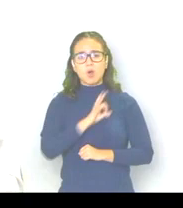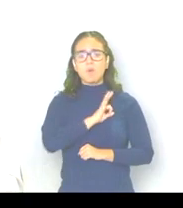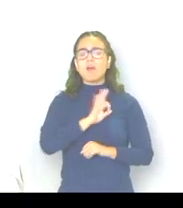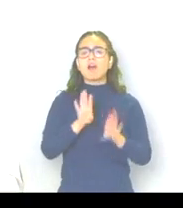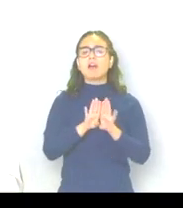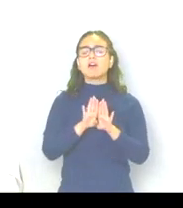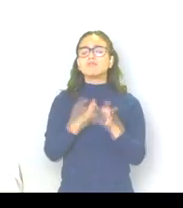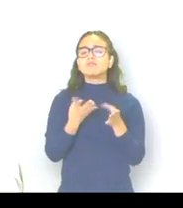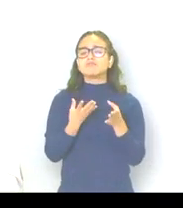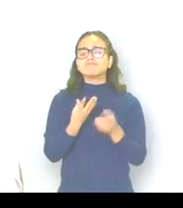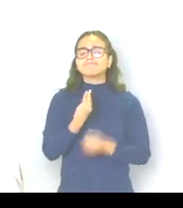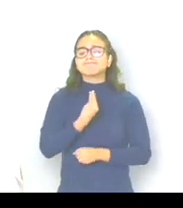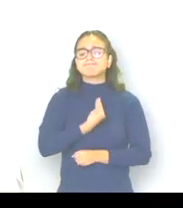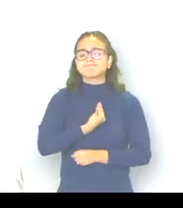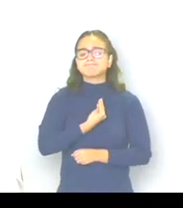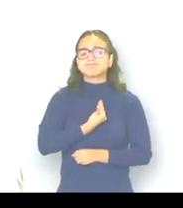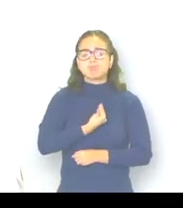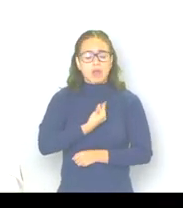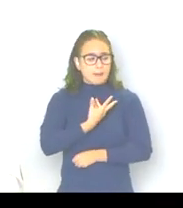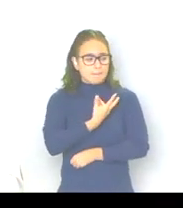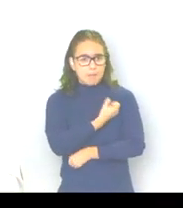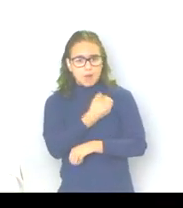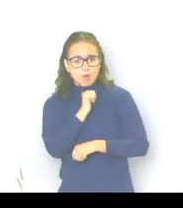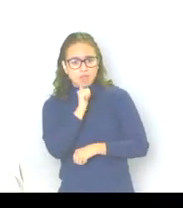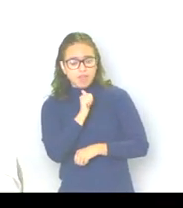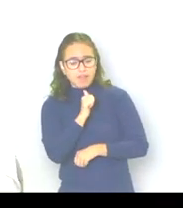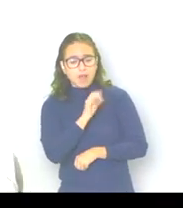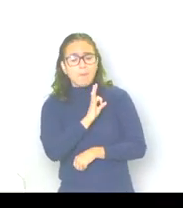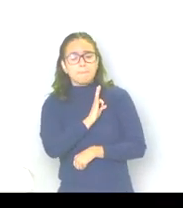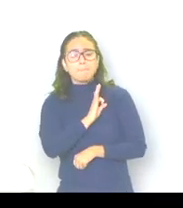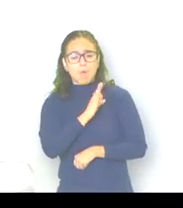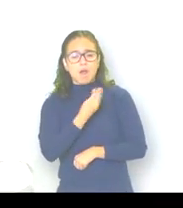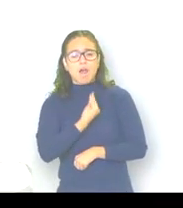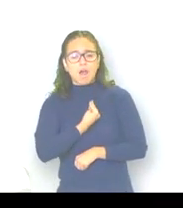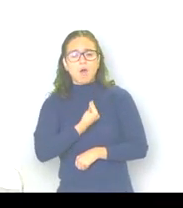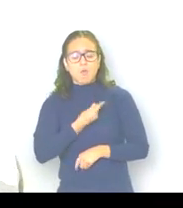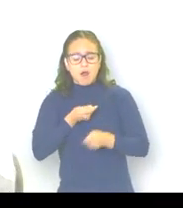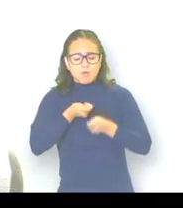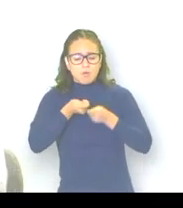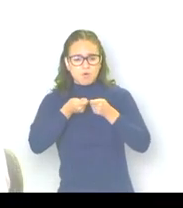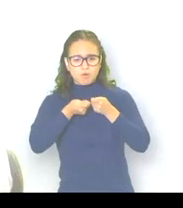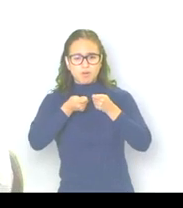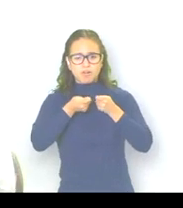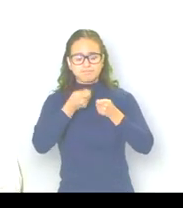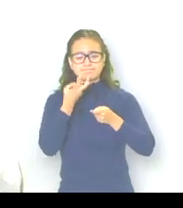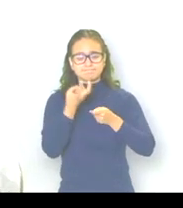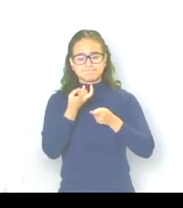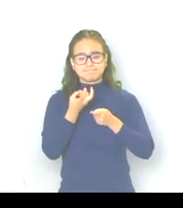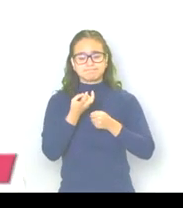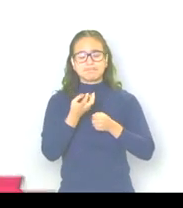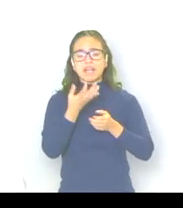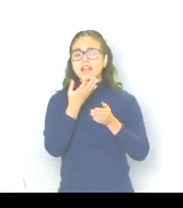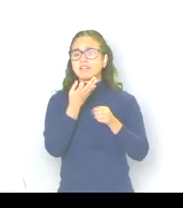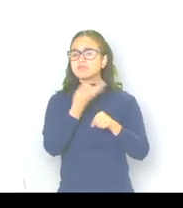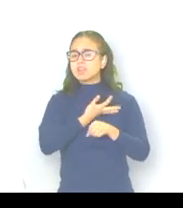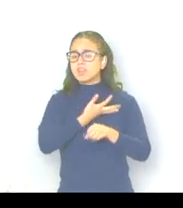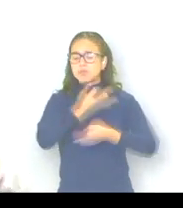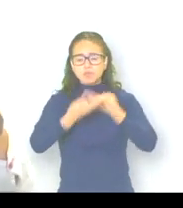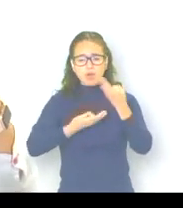contener aún sin la vacuna. Y esto es en razón de que tenemos las medidas de